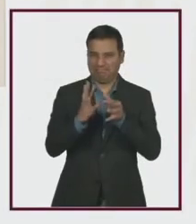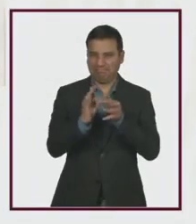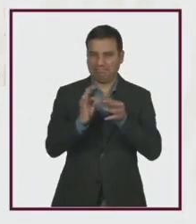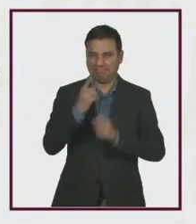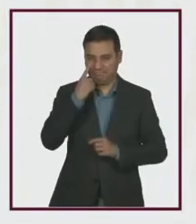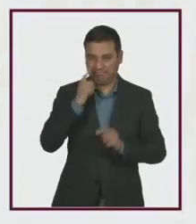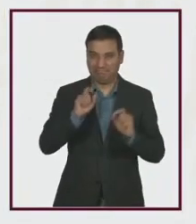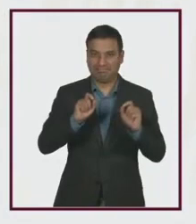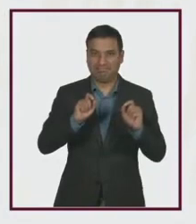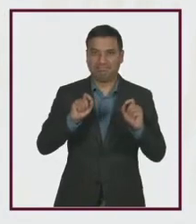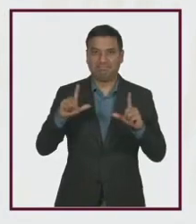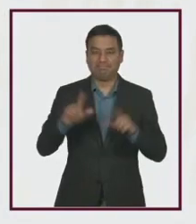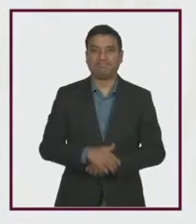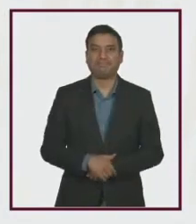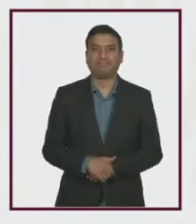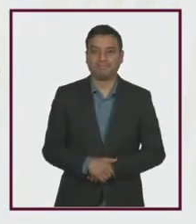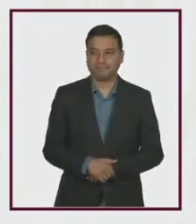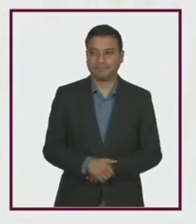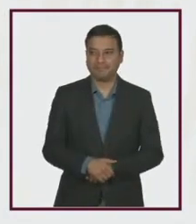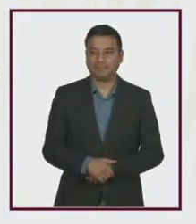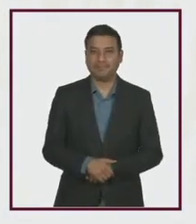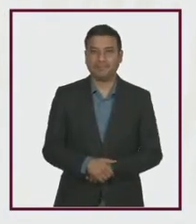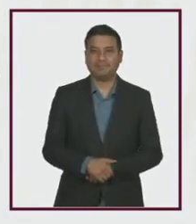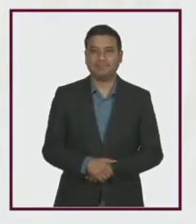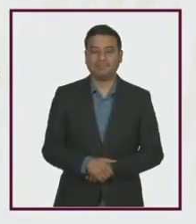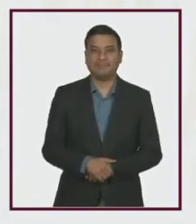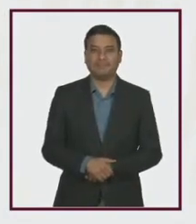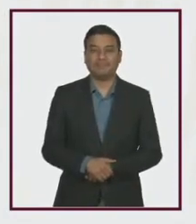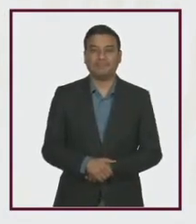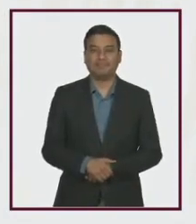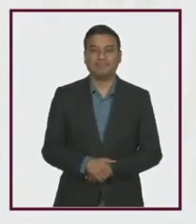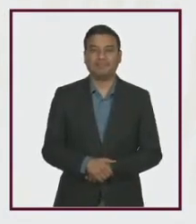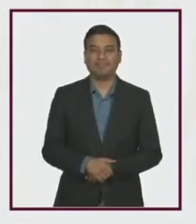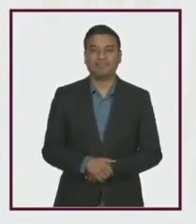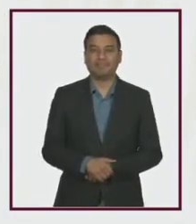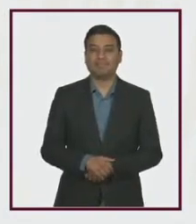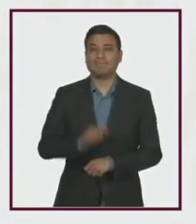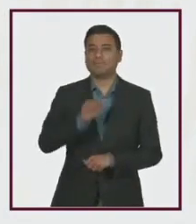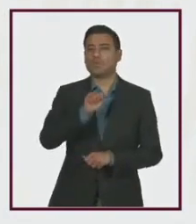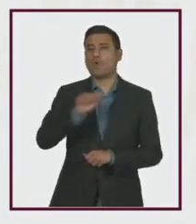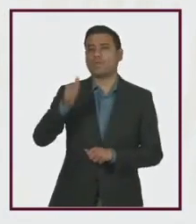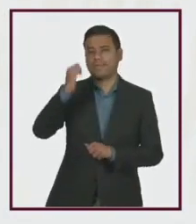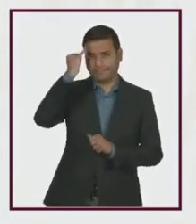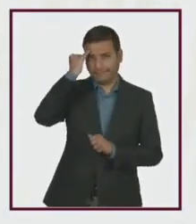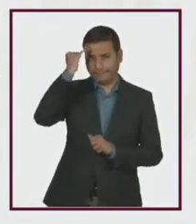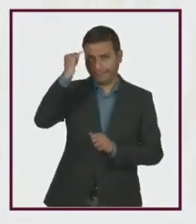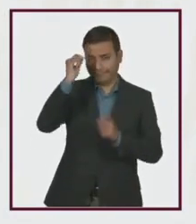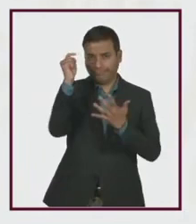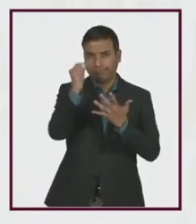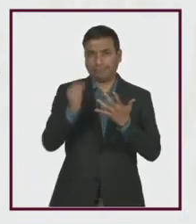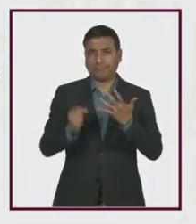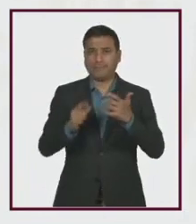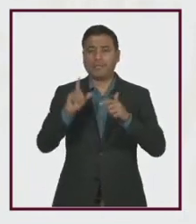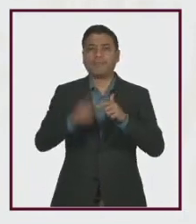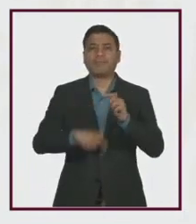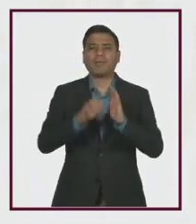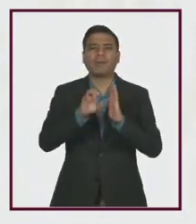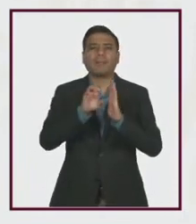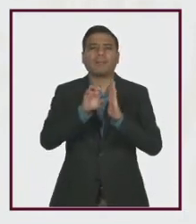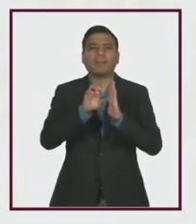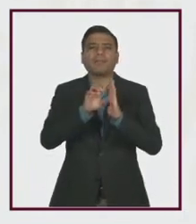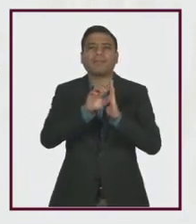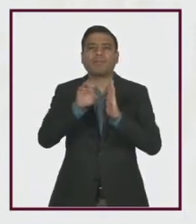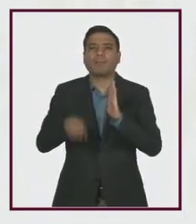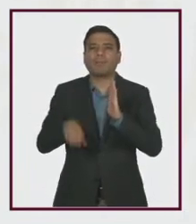favor? Entonces, hay que hacer alternativas de prevención como situaciones sencillas, ¿no? Muchas